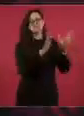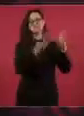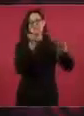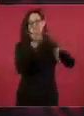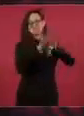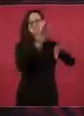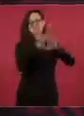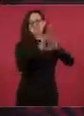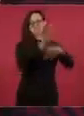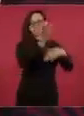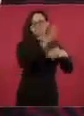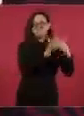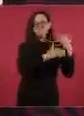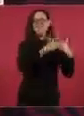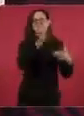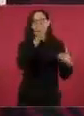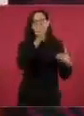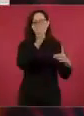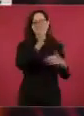y